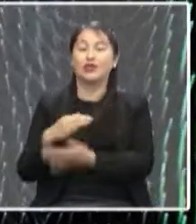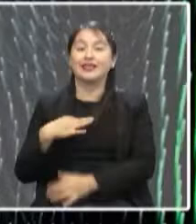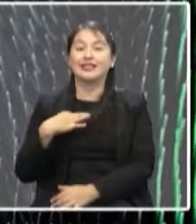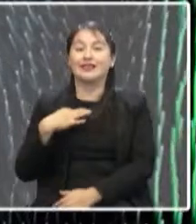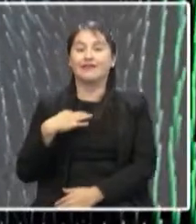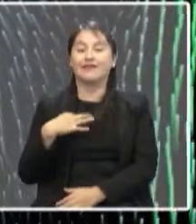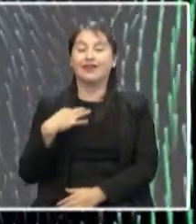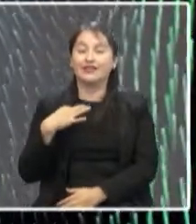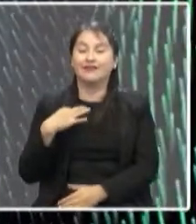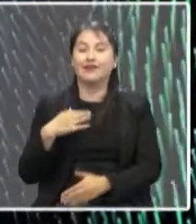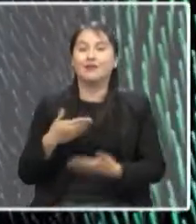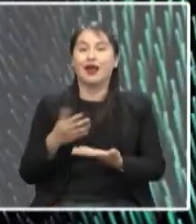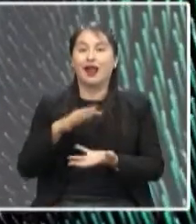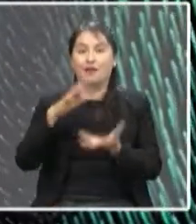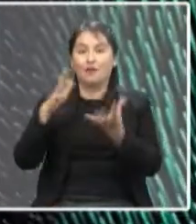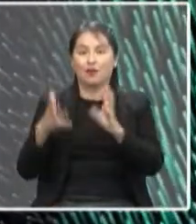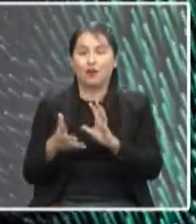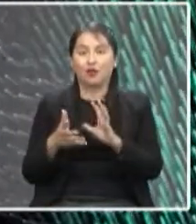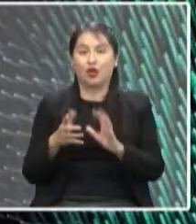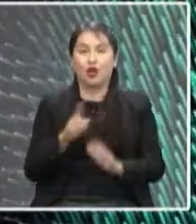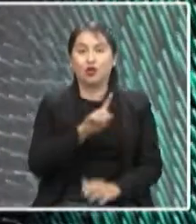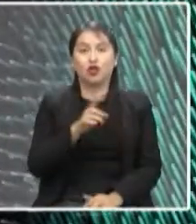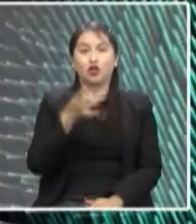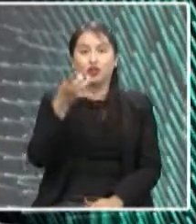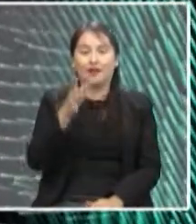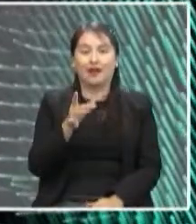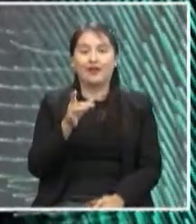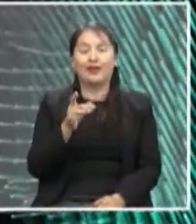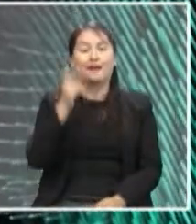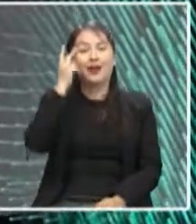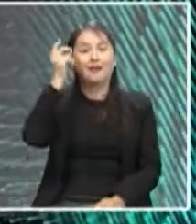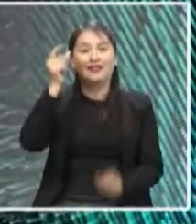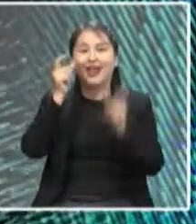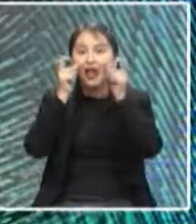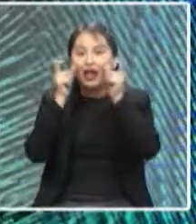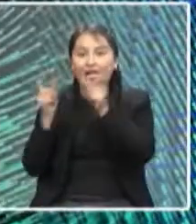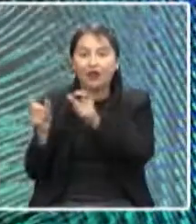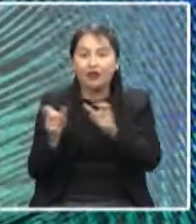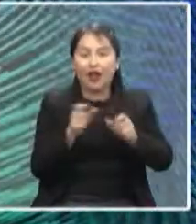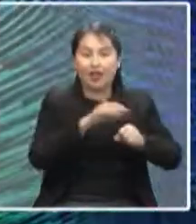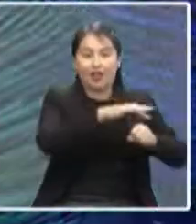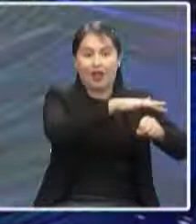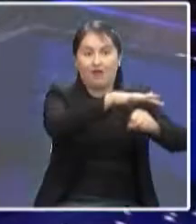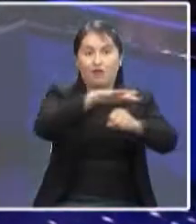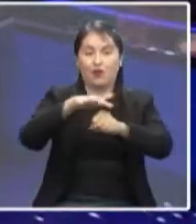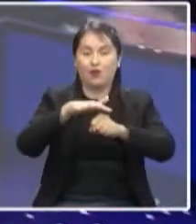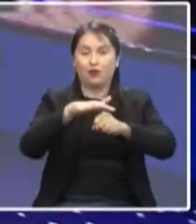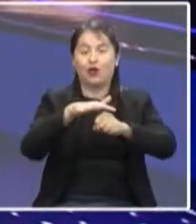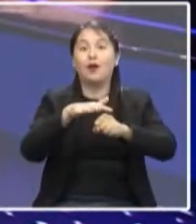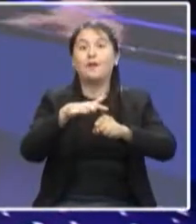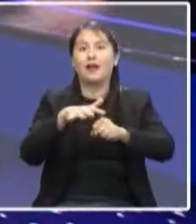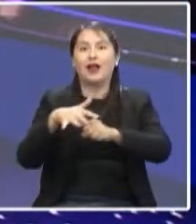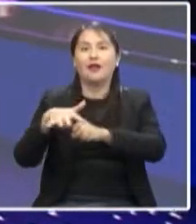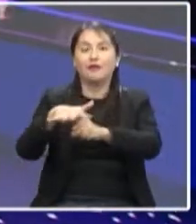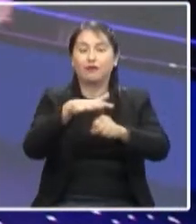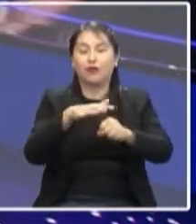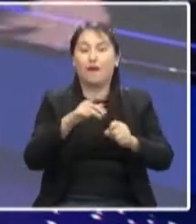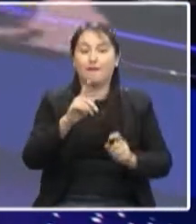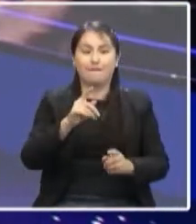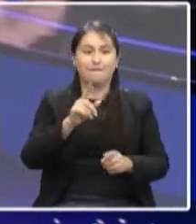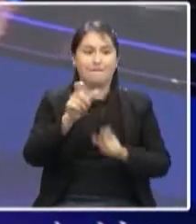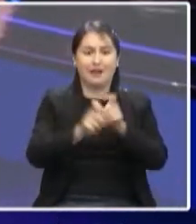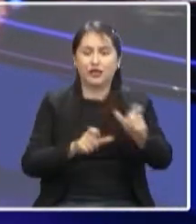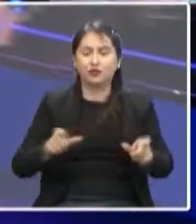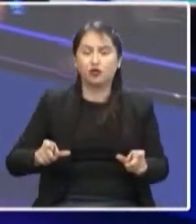no solamente para poder crear regulación de drones, sino para hacer que esos drones pudieran volar en el espacio aéreo sobre personas, sobre